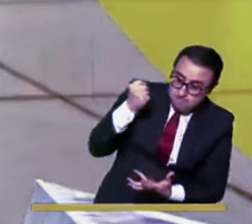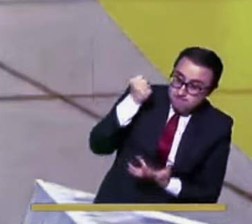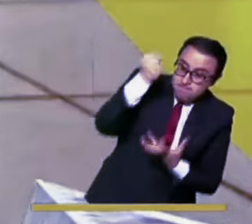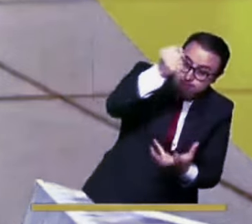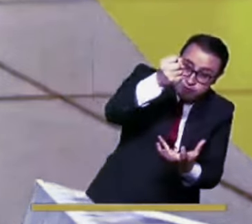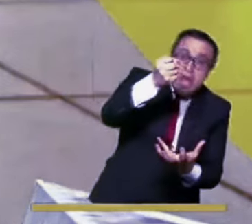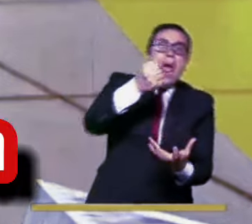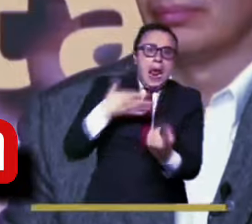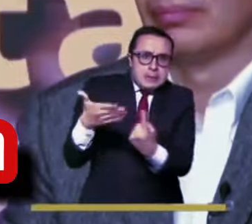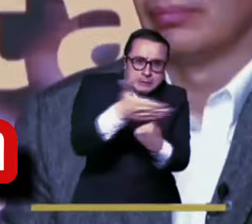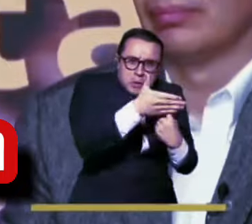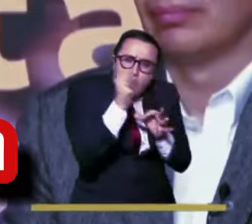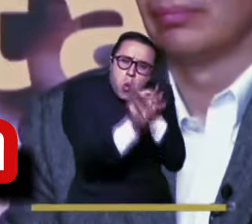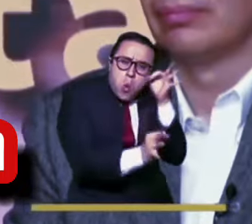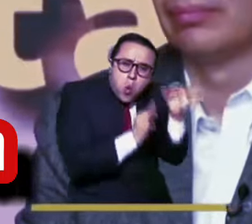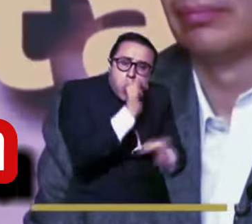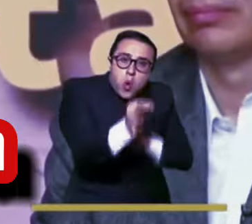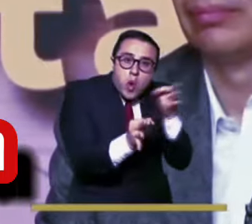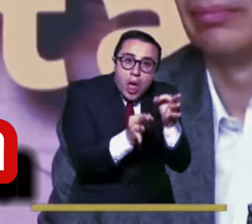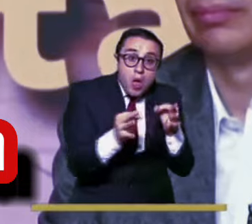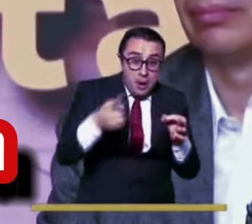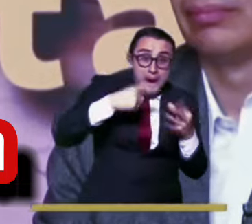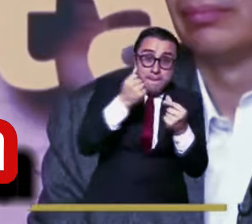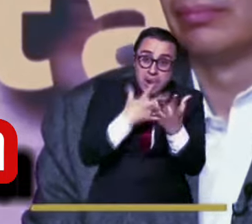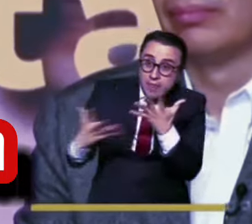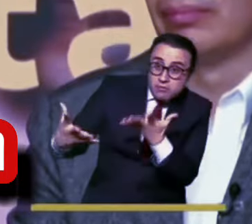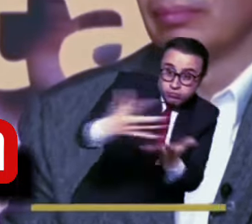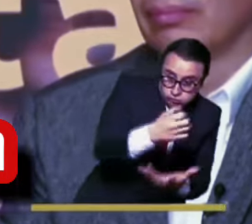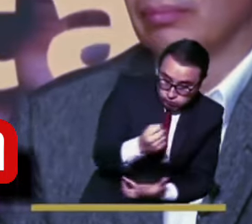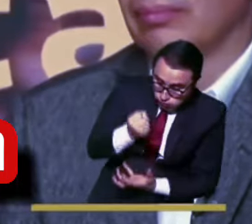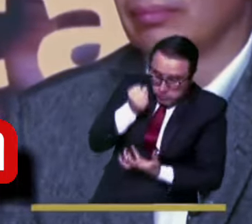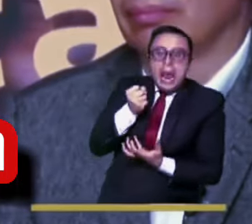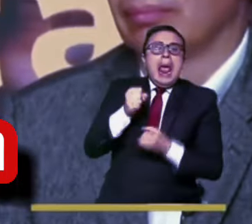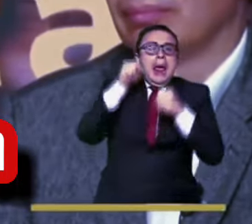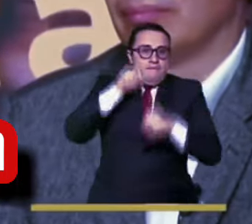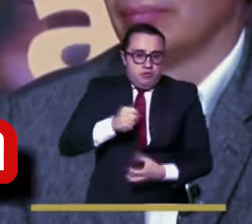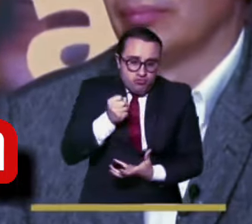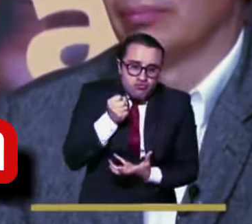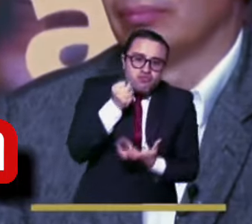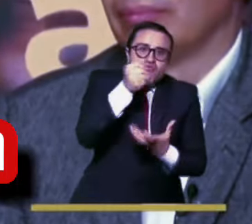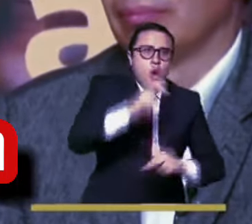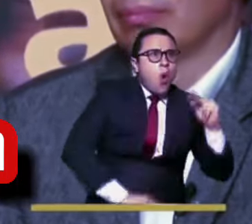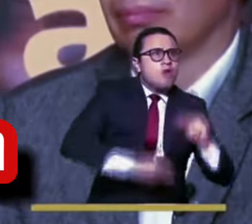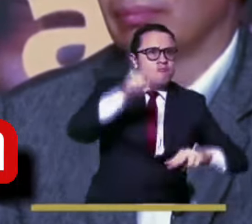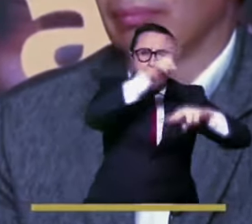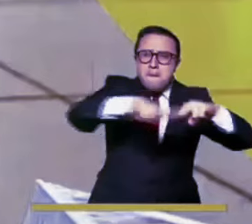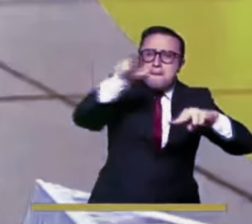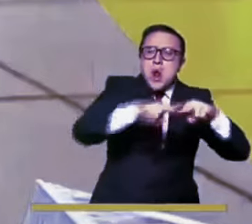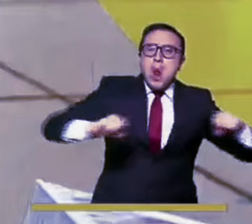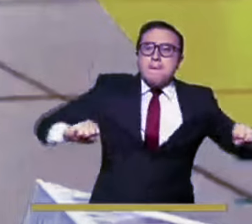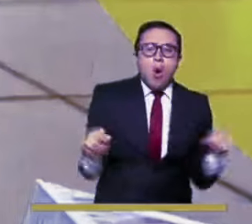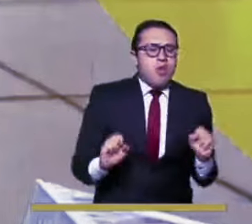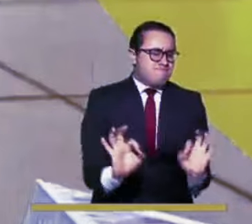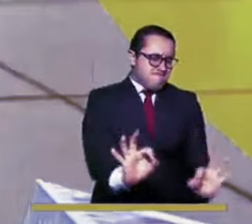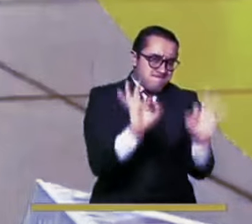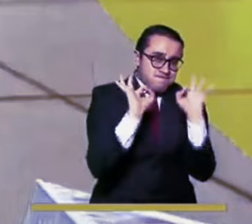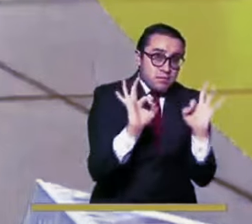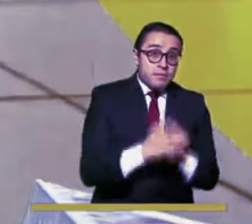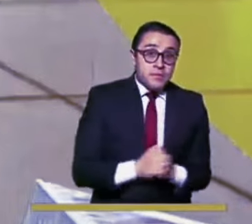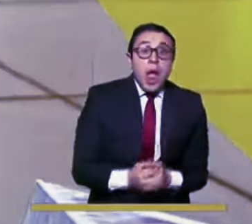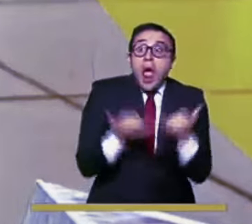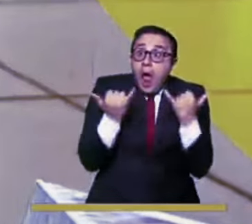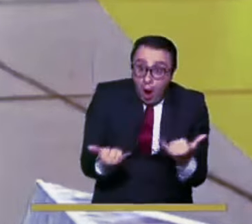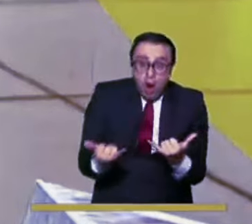de la Nación y que con estos podamos financiar un mejor metro para Bogotá. Todavía es